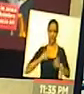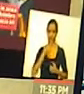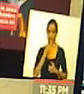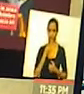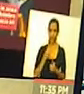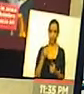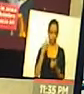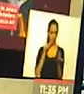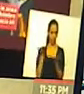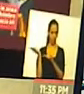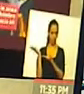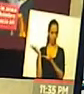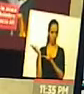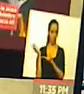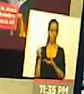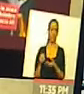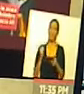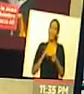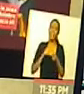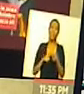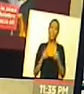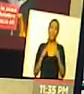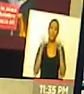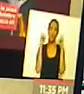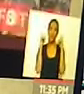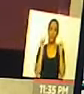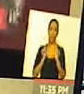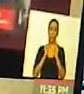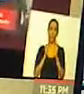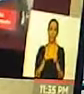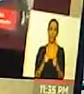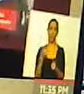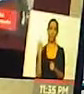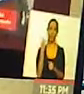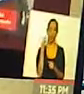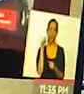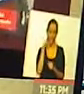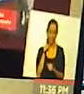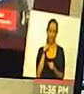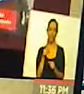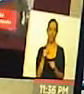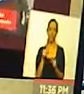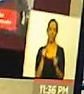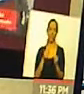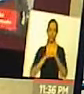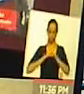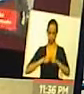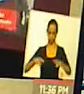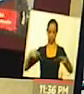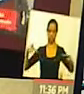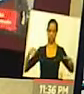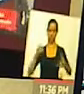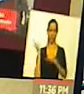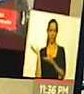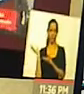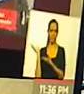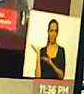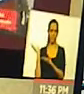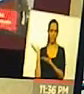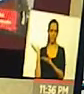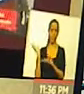aquí. Entonces, todas las fotos empezaron a aparecer, pero solo esta fue la que se viralizó, por así decirlo, ¿no? Y